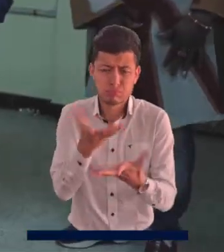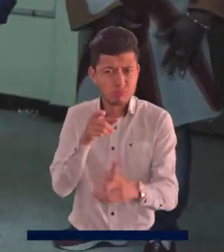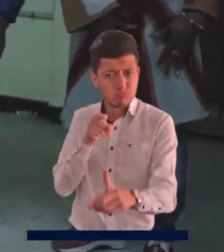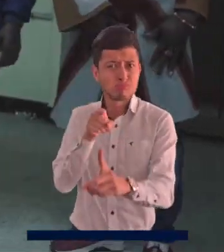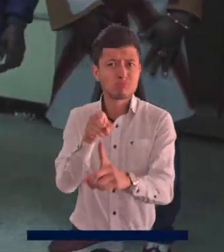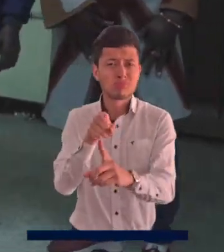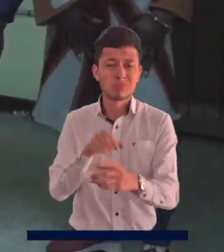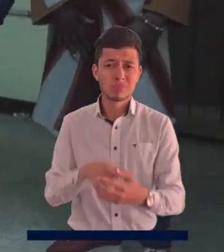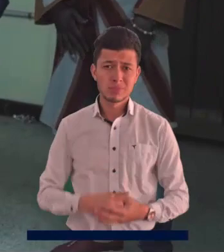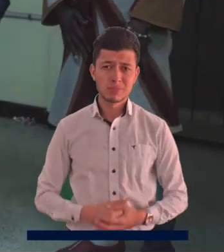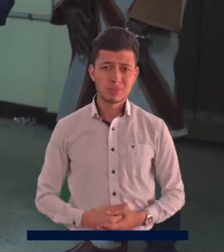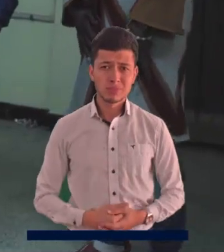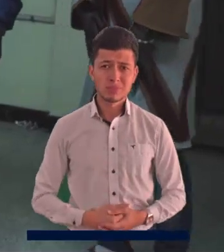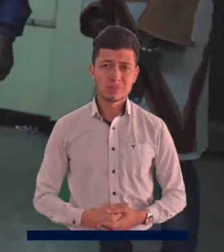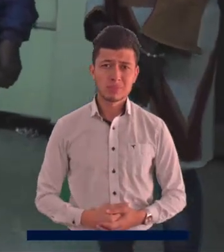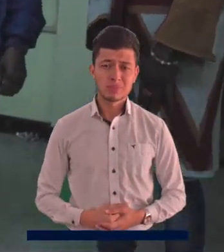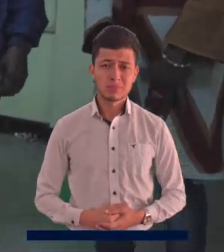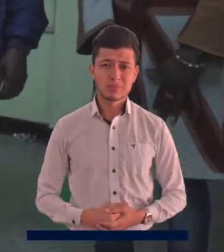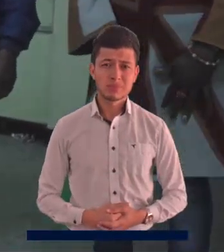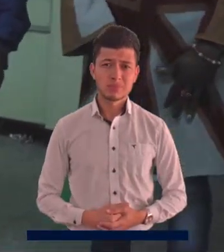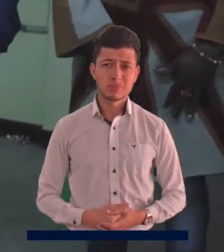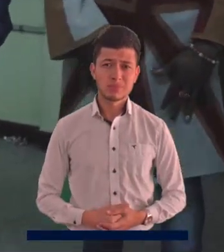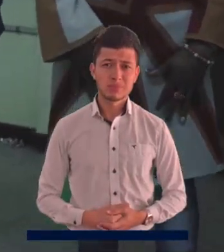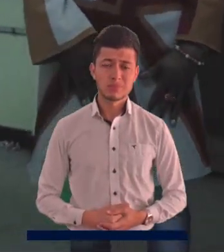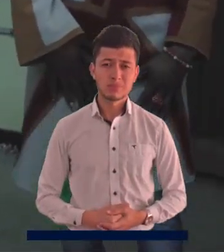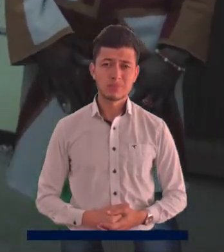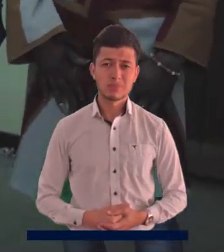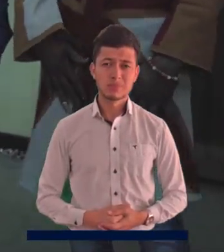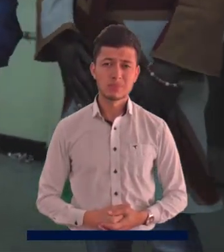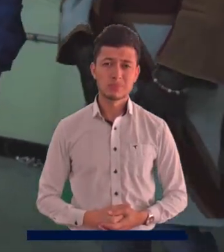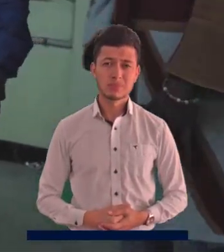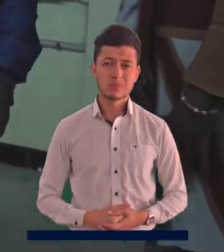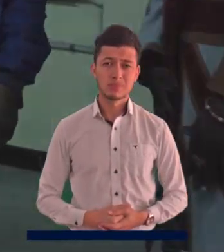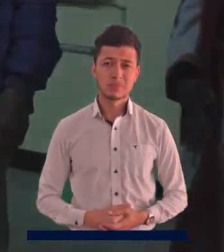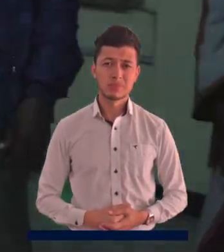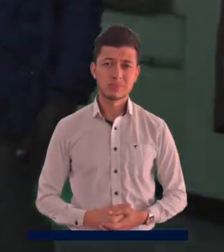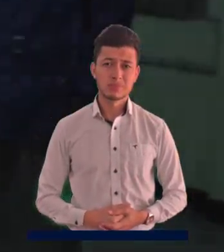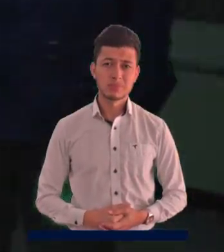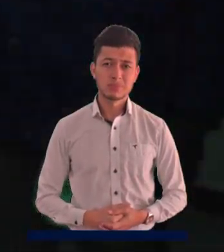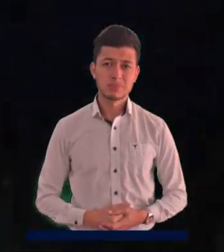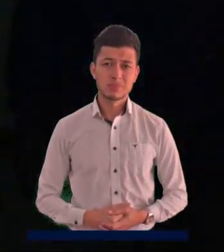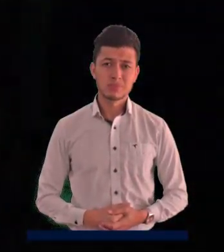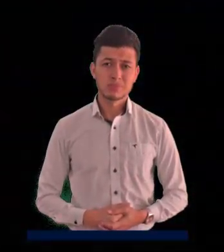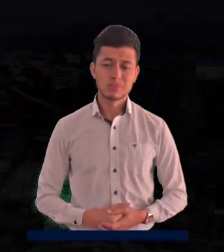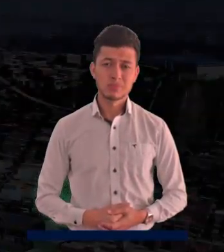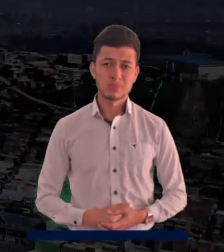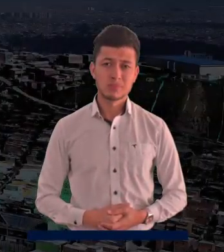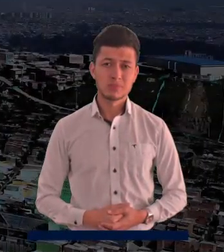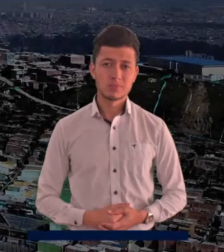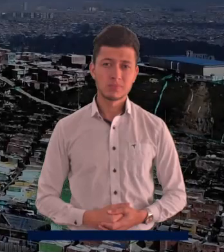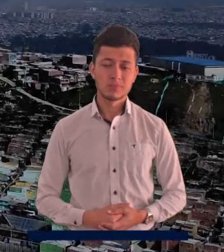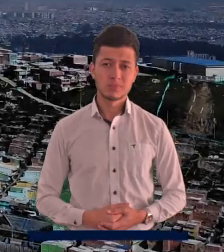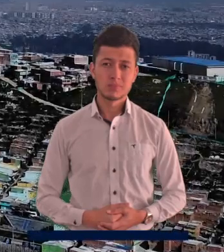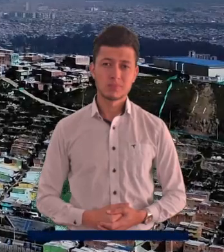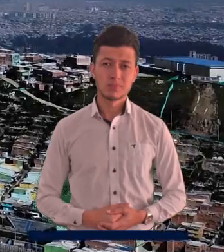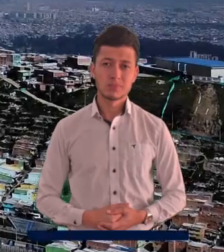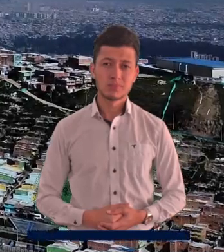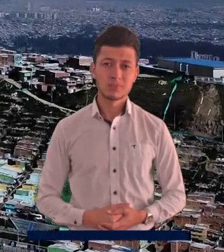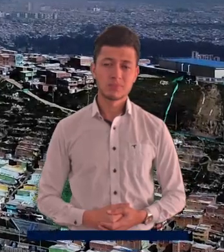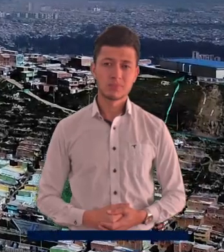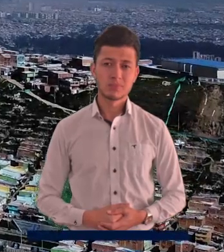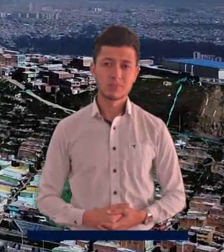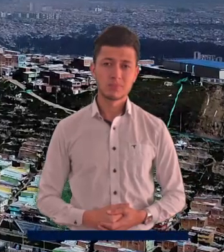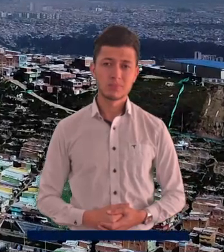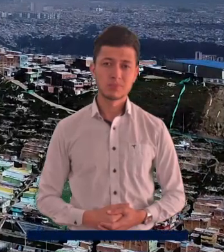detalle es tanta guerra y es tanta violencia. Lo que a estos